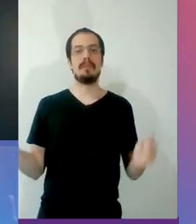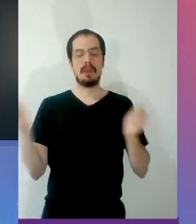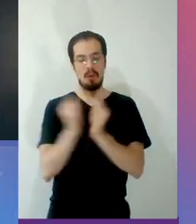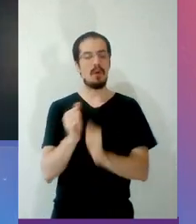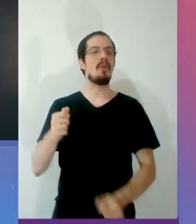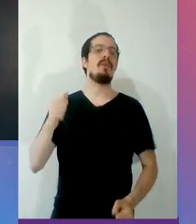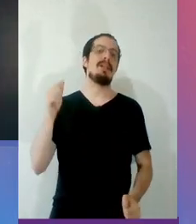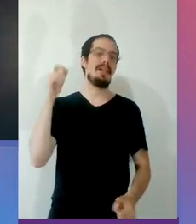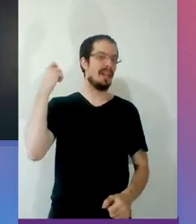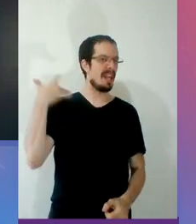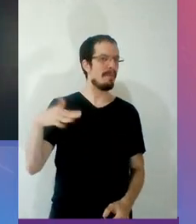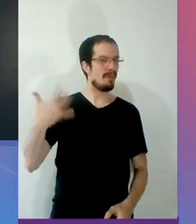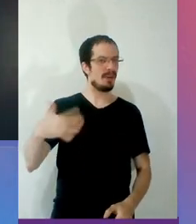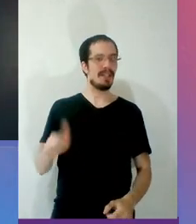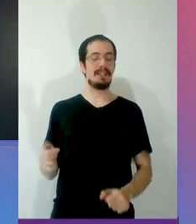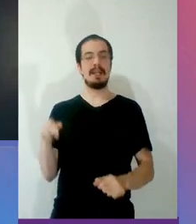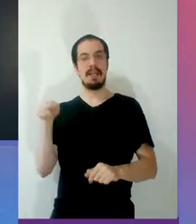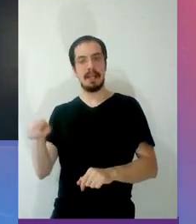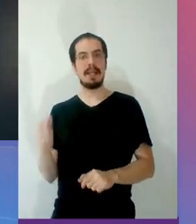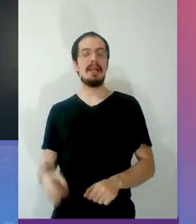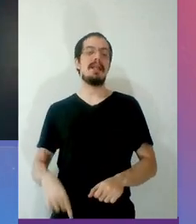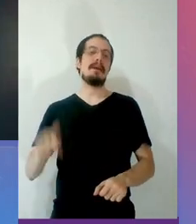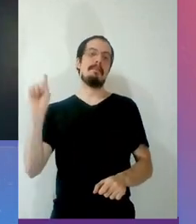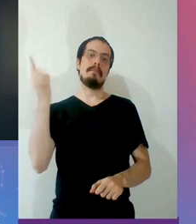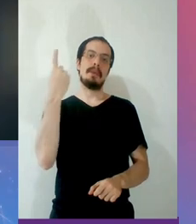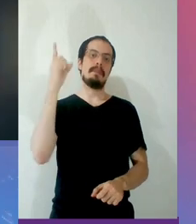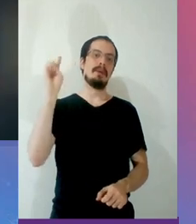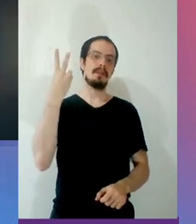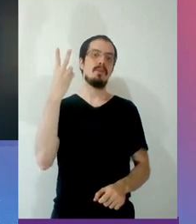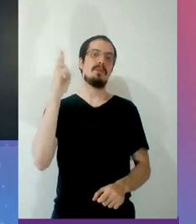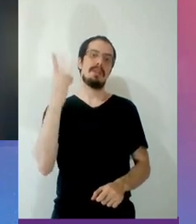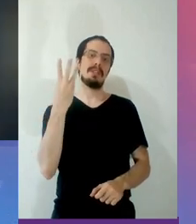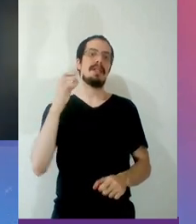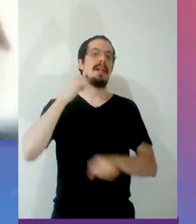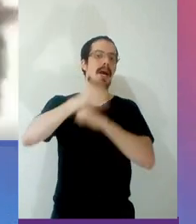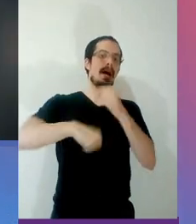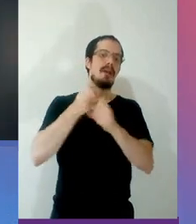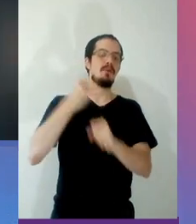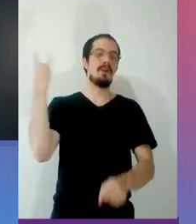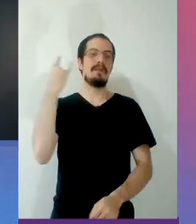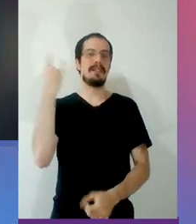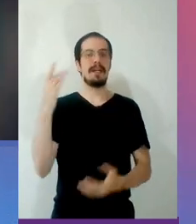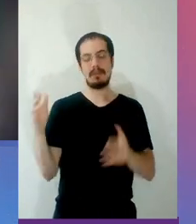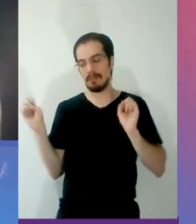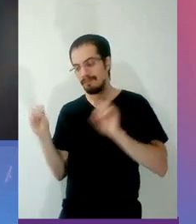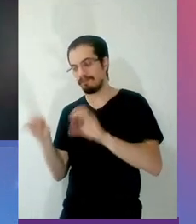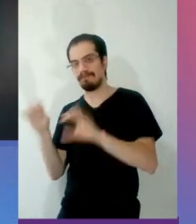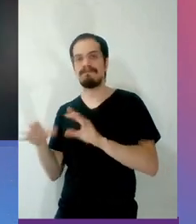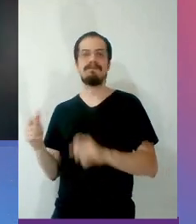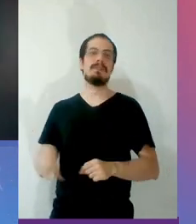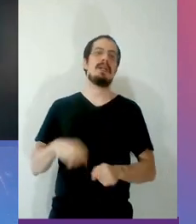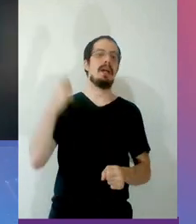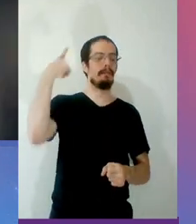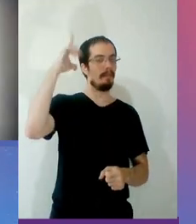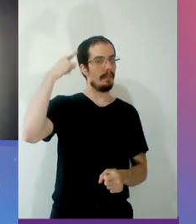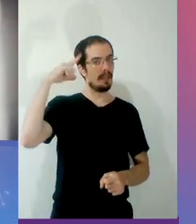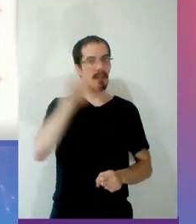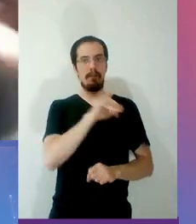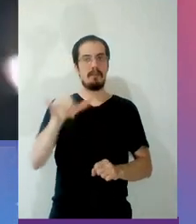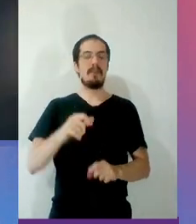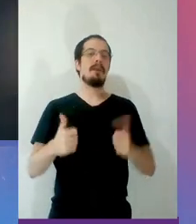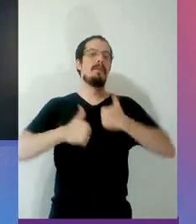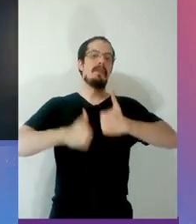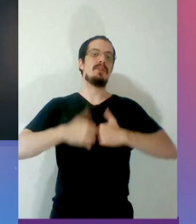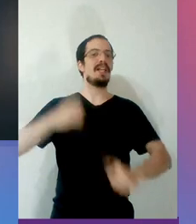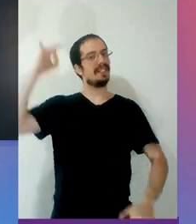los primeros años de la universidad y en el fondo ir, cómo se va complejizando los distintos a lo largo de las distintas carreras. Pero